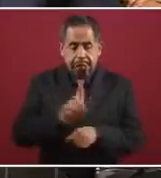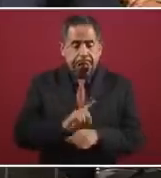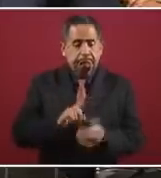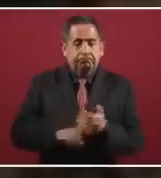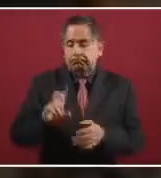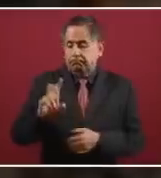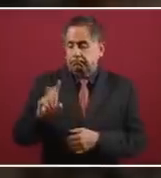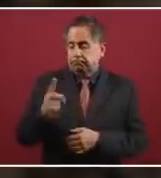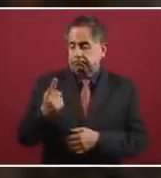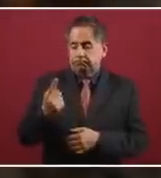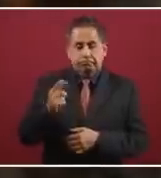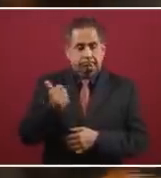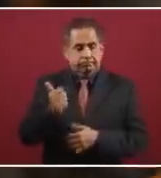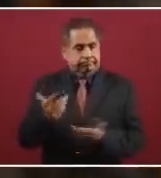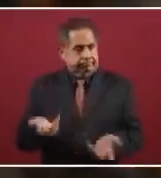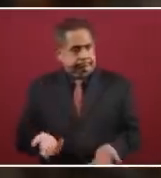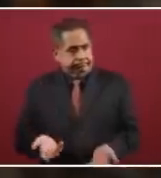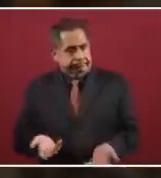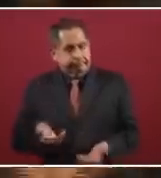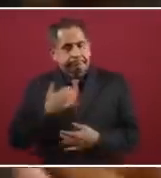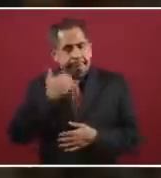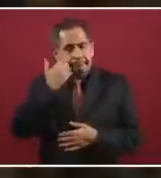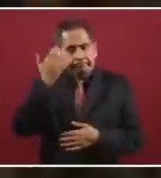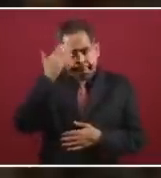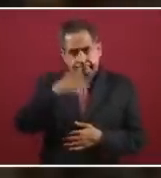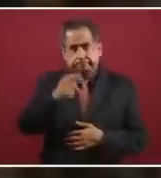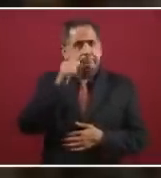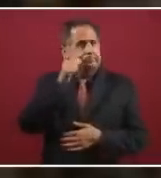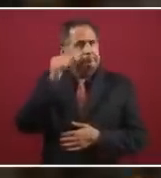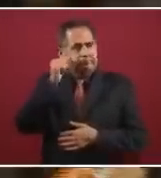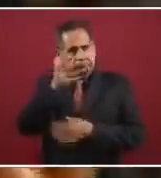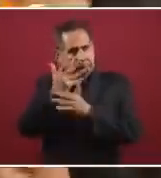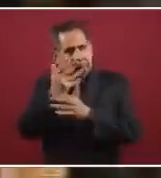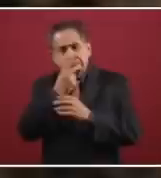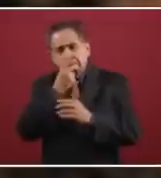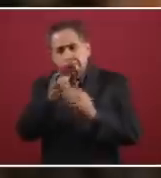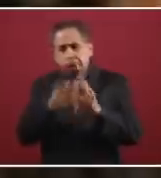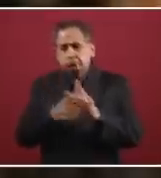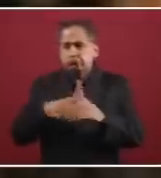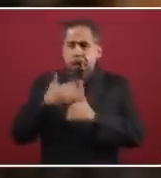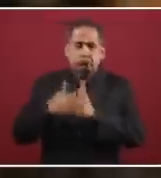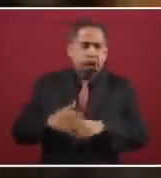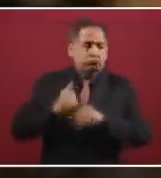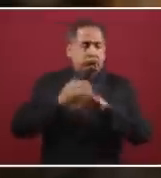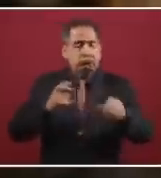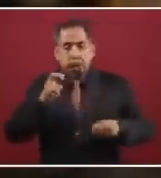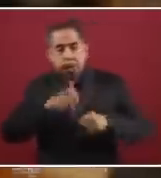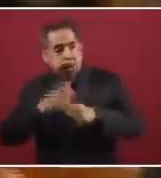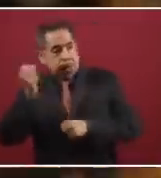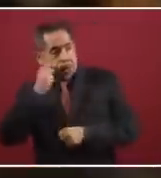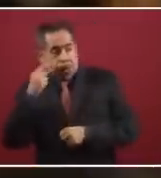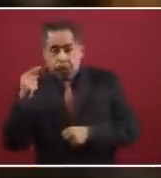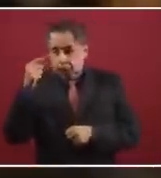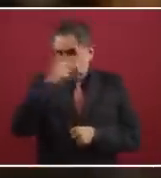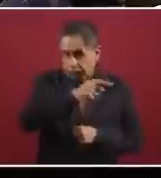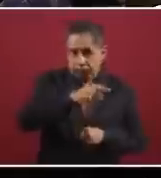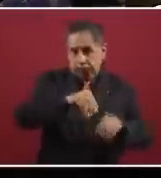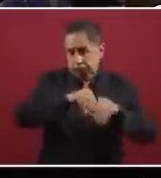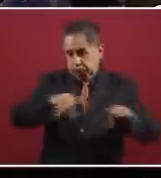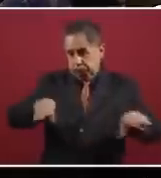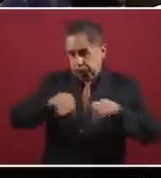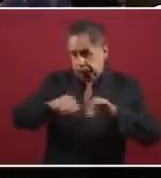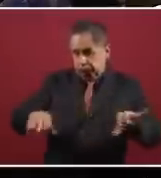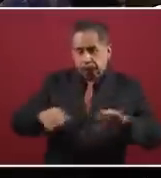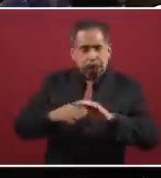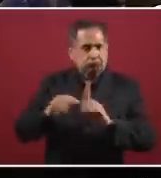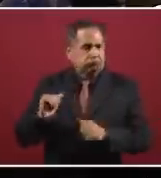agosto. Entonces, me gustaría saber, ayer usted comentó que se va a informar allá en la conferencia de prensa, saber algún adelanto, que